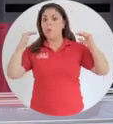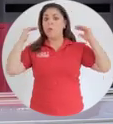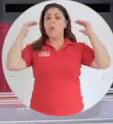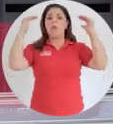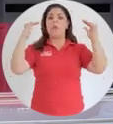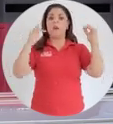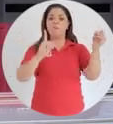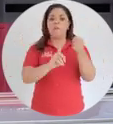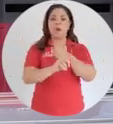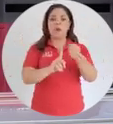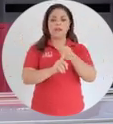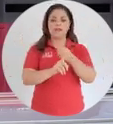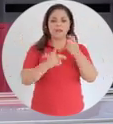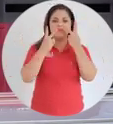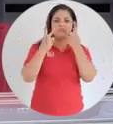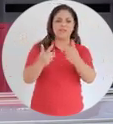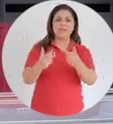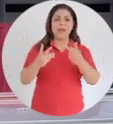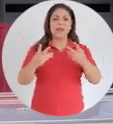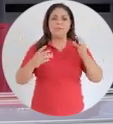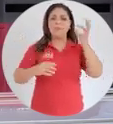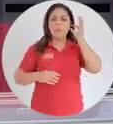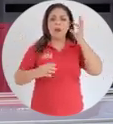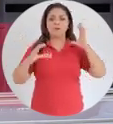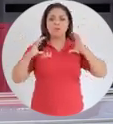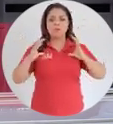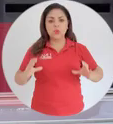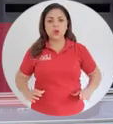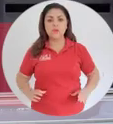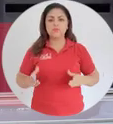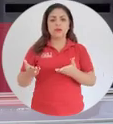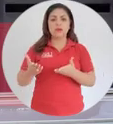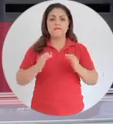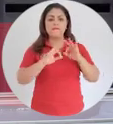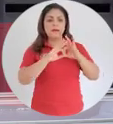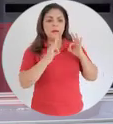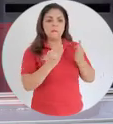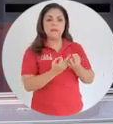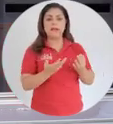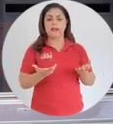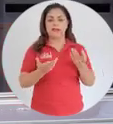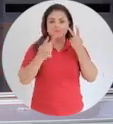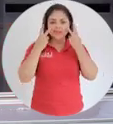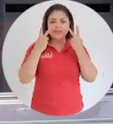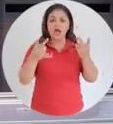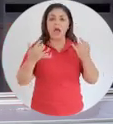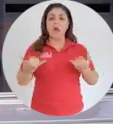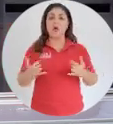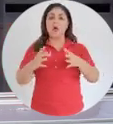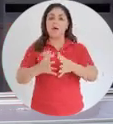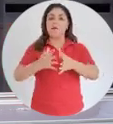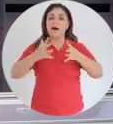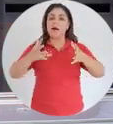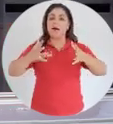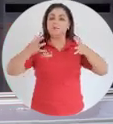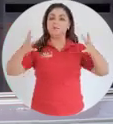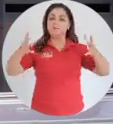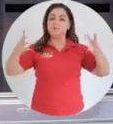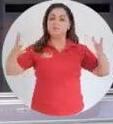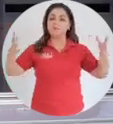en los cuerpos de las mujeres, de las familias, ¿verdad?, que para nadie es un secreto, se